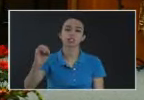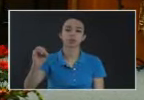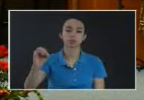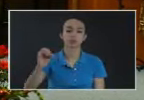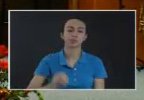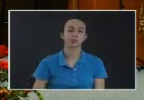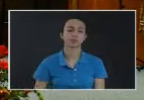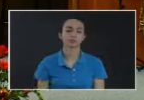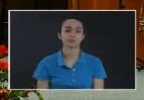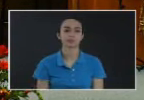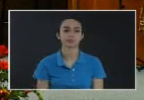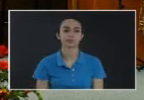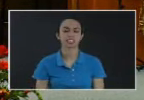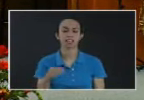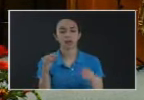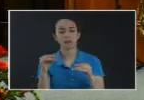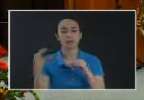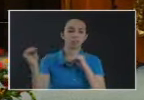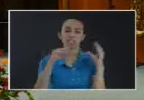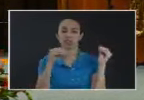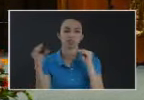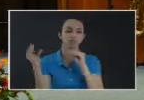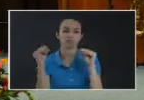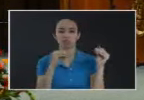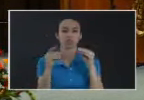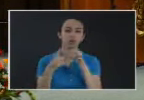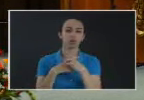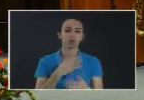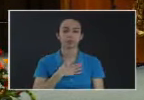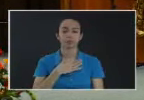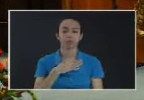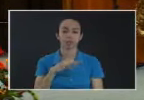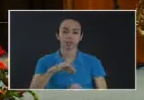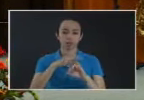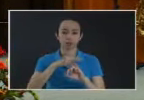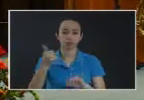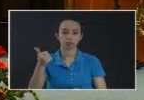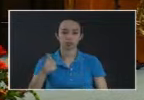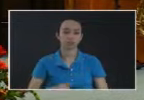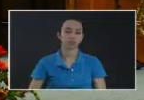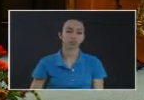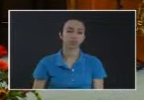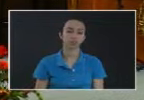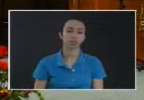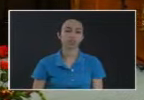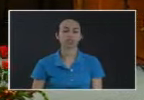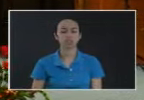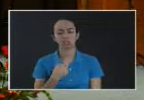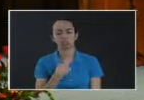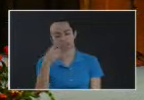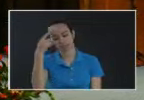Y estaba platicando con mi esposa en la sala. Bueno, dije, mientras esos dos platican, voy a lavar mi